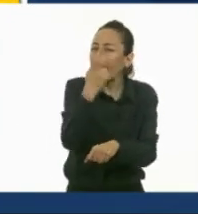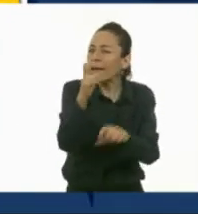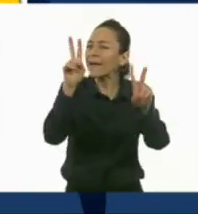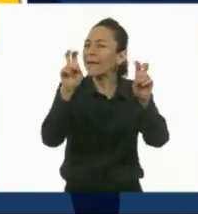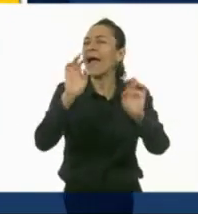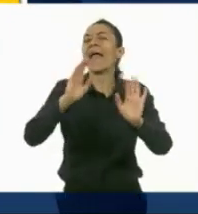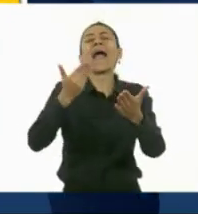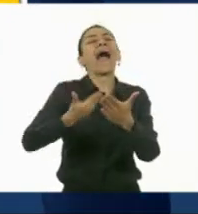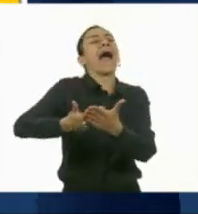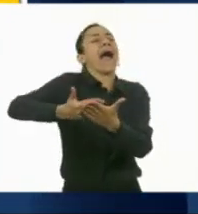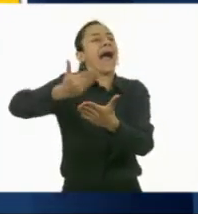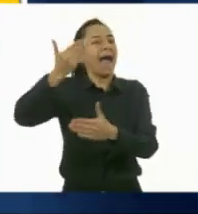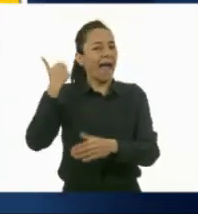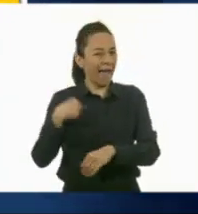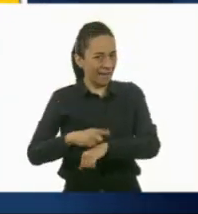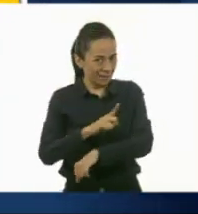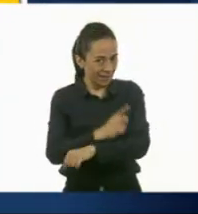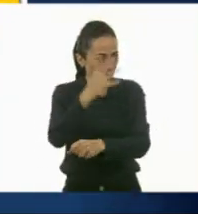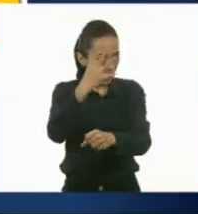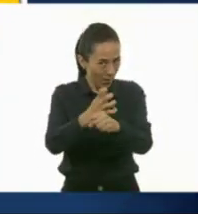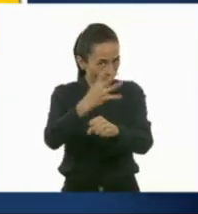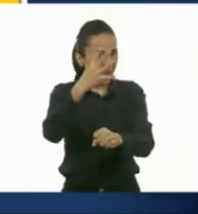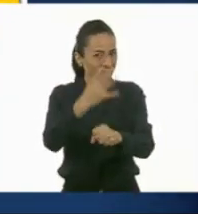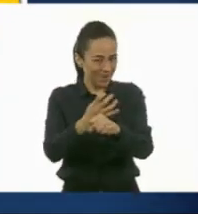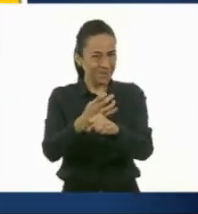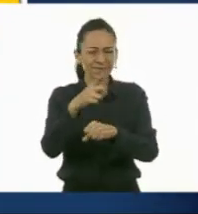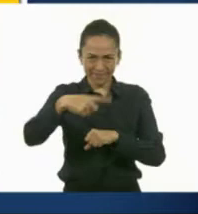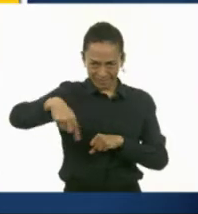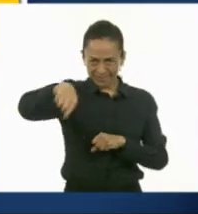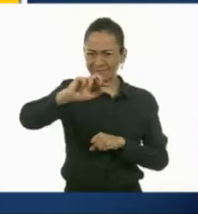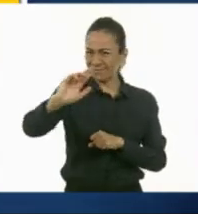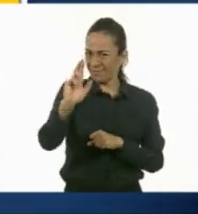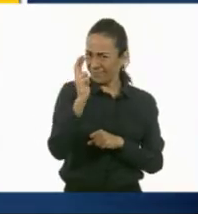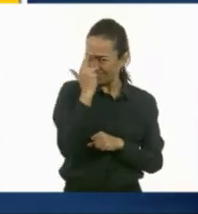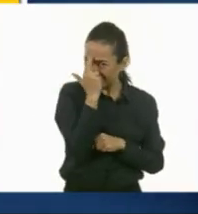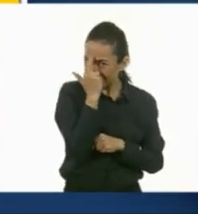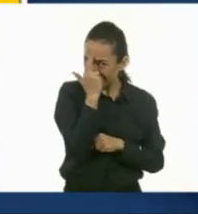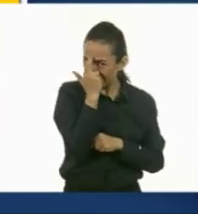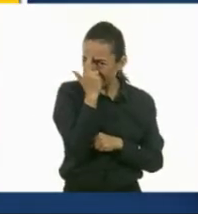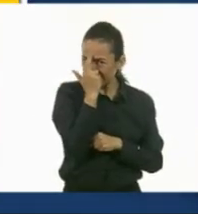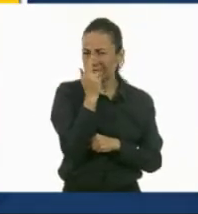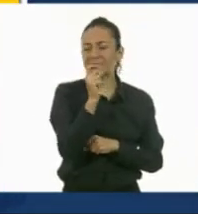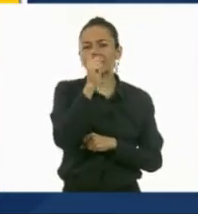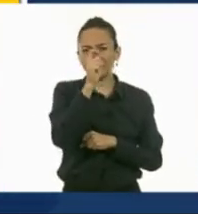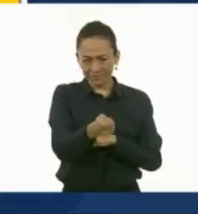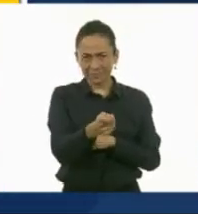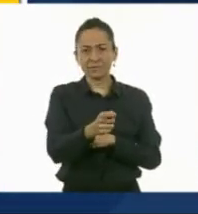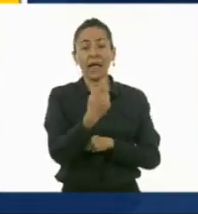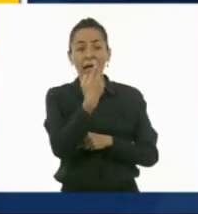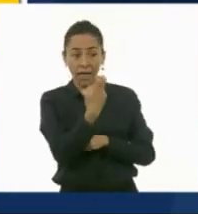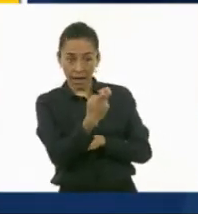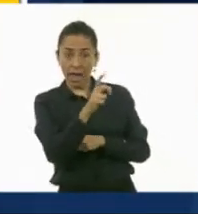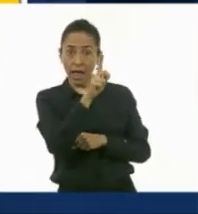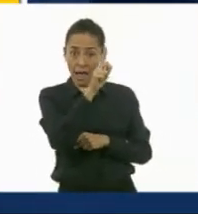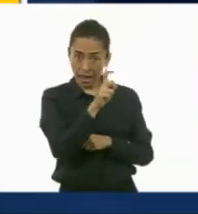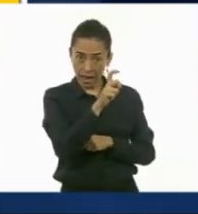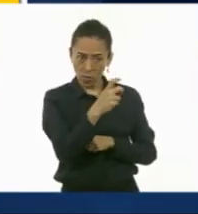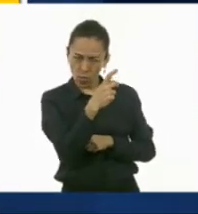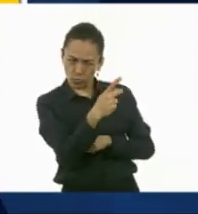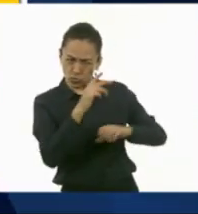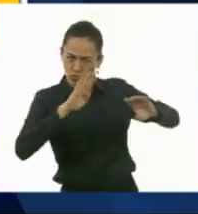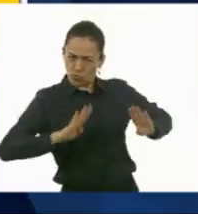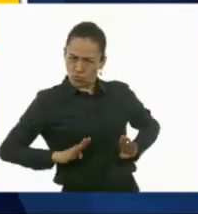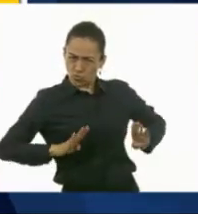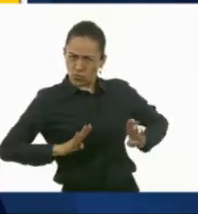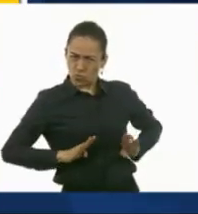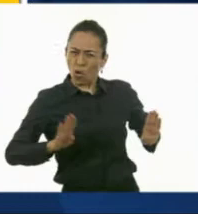primaria. ¿Y recuerdan ustedes cuál era la condición que debía tener el agua para poder